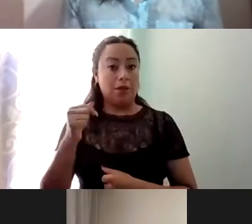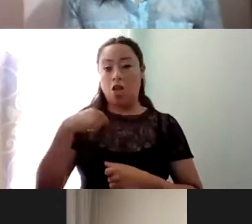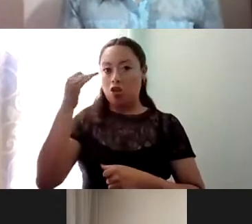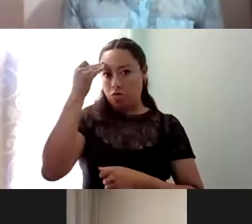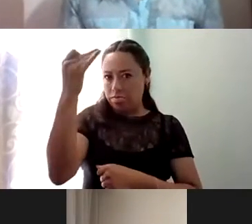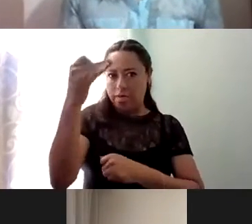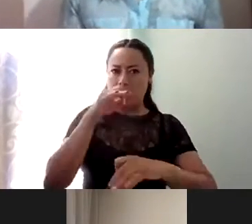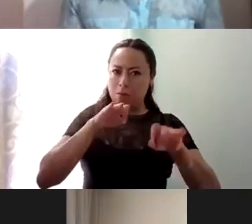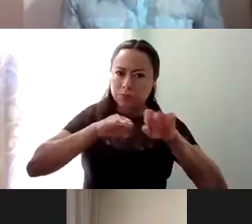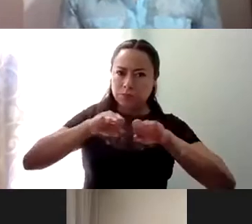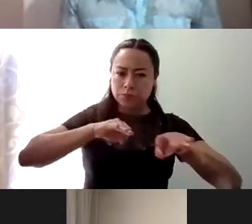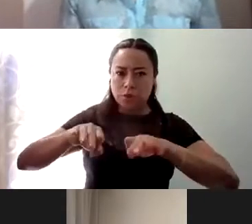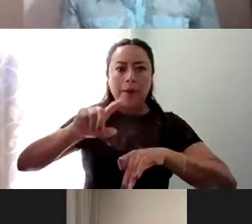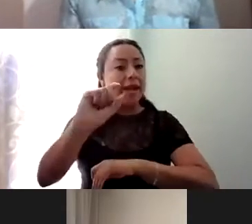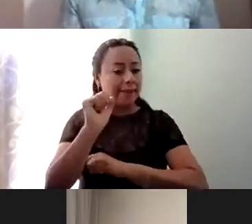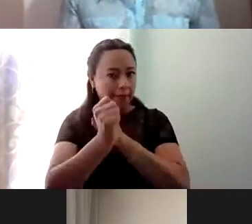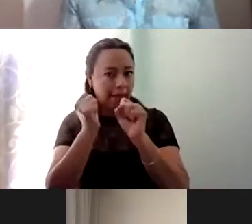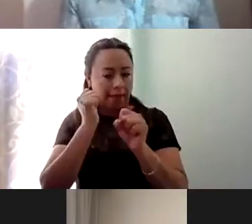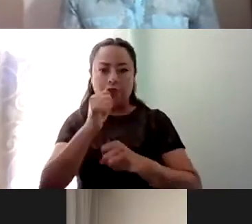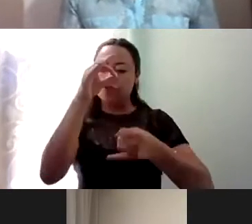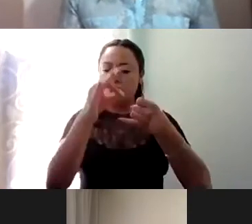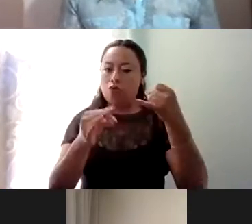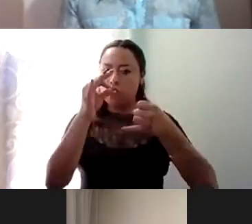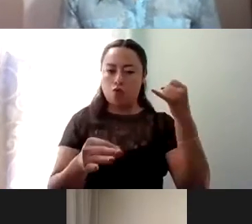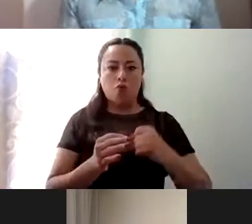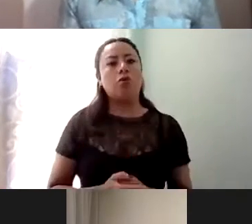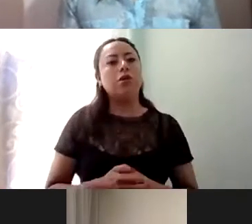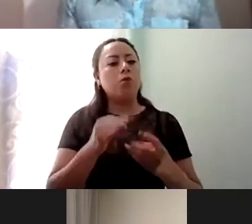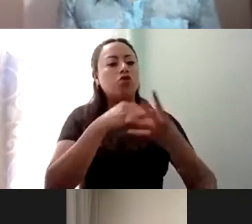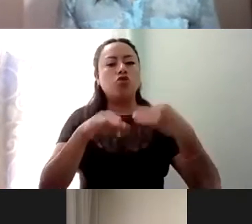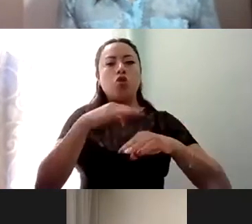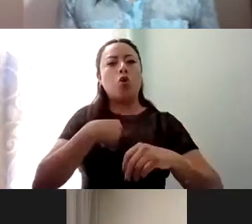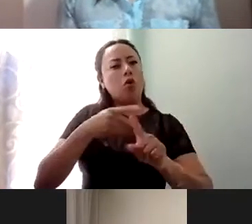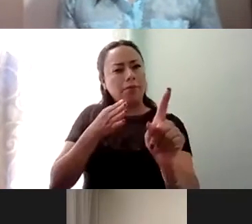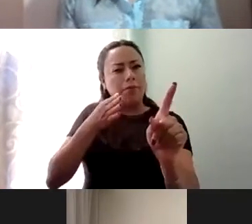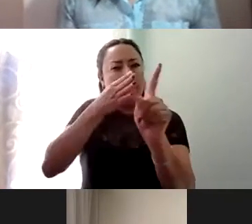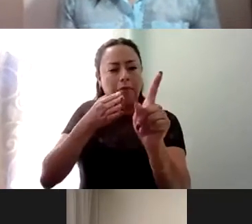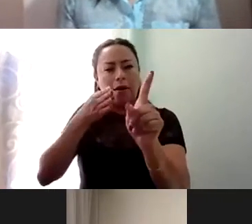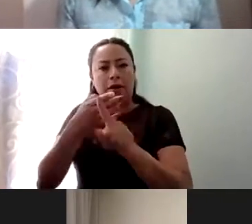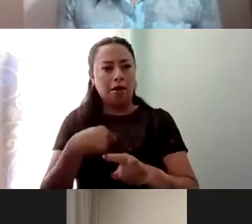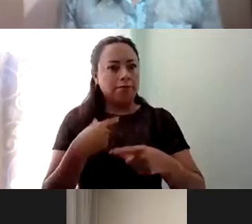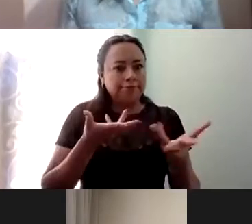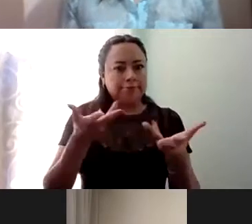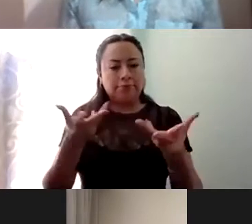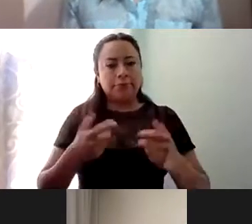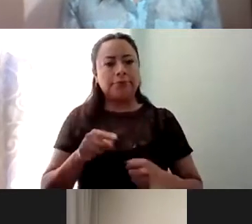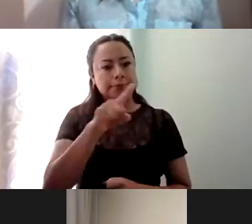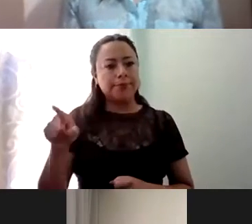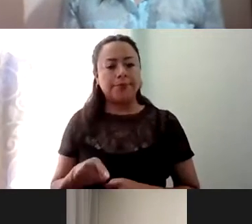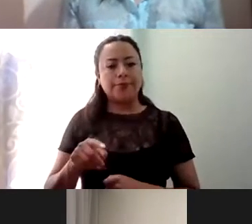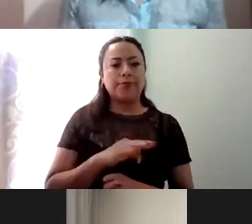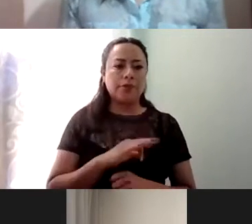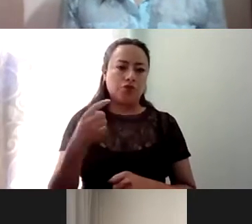años. Y por último, las líneas de acción que pretenderé seguir como consejera si es que ustedes tienen a bien